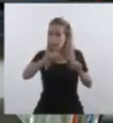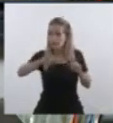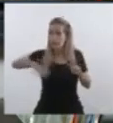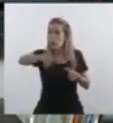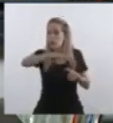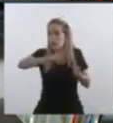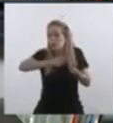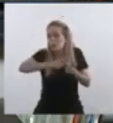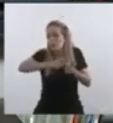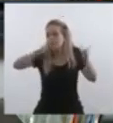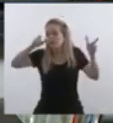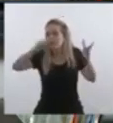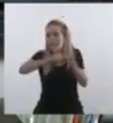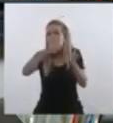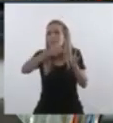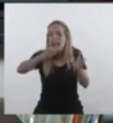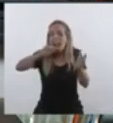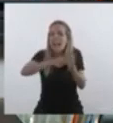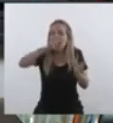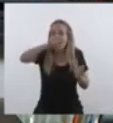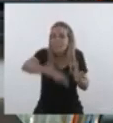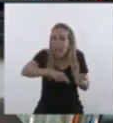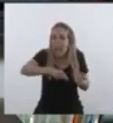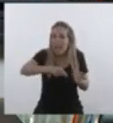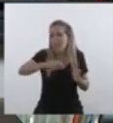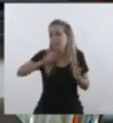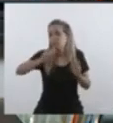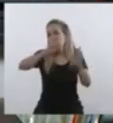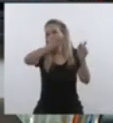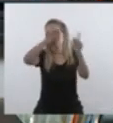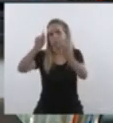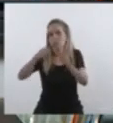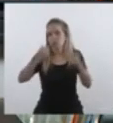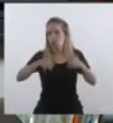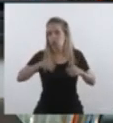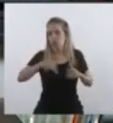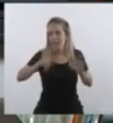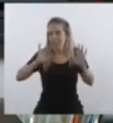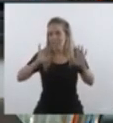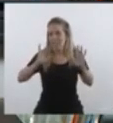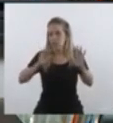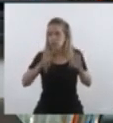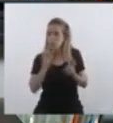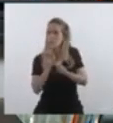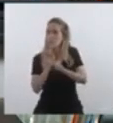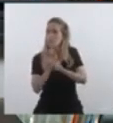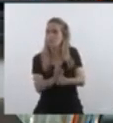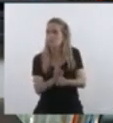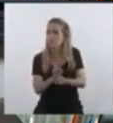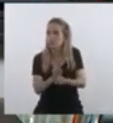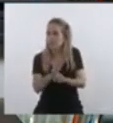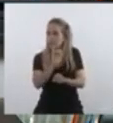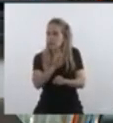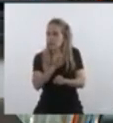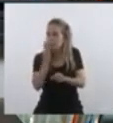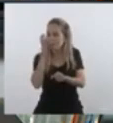la capital federal de todos los argentinos. Y procuraré su cuidado al máximo.